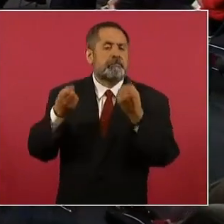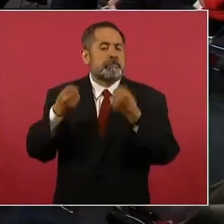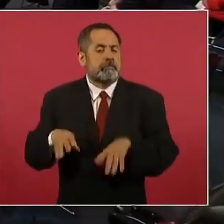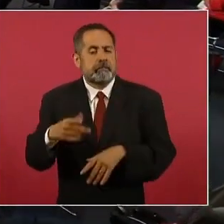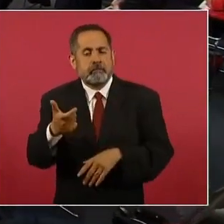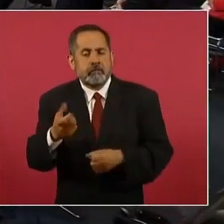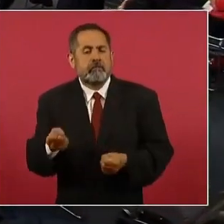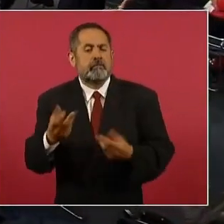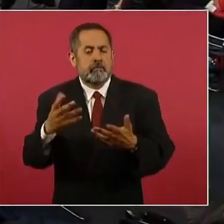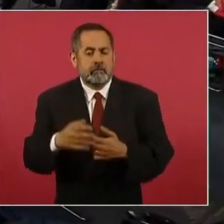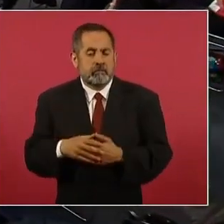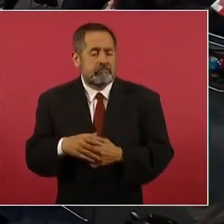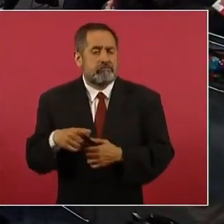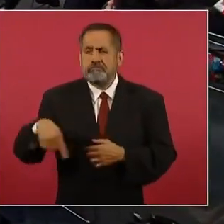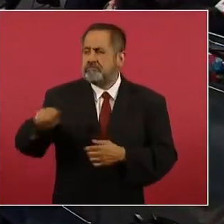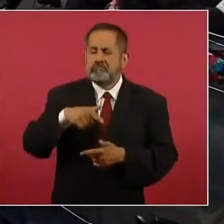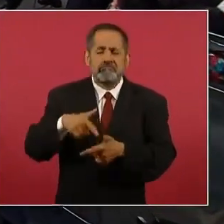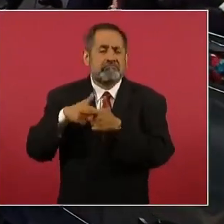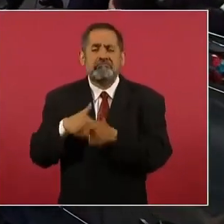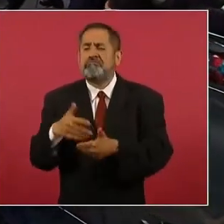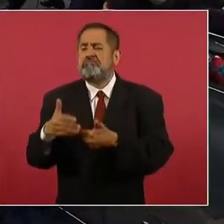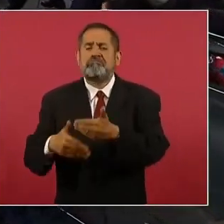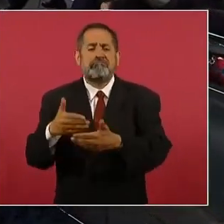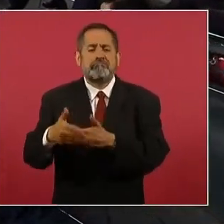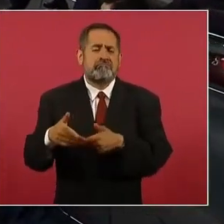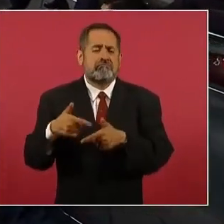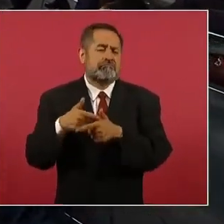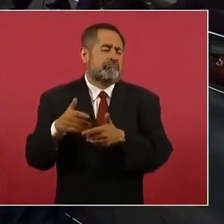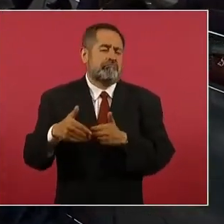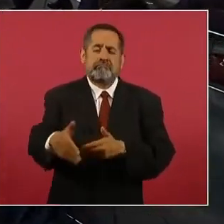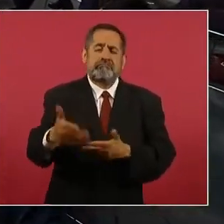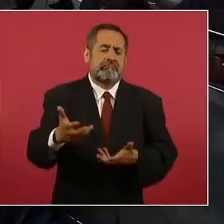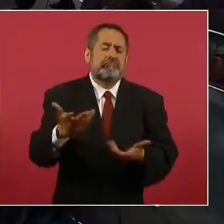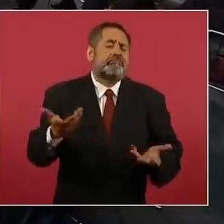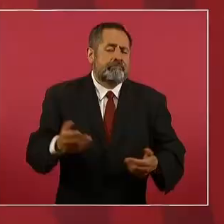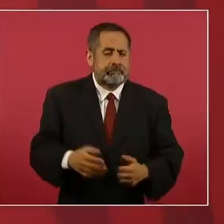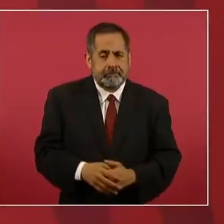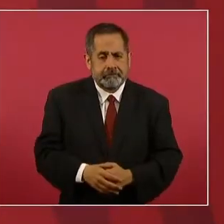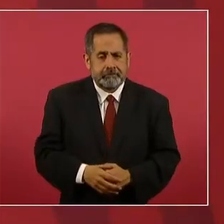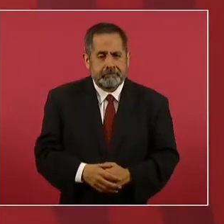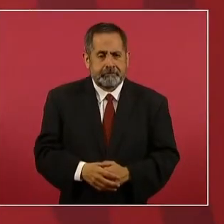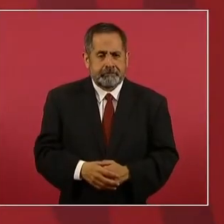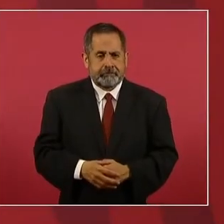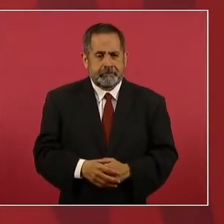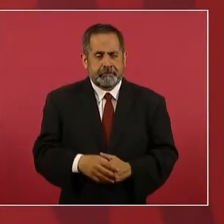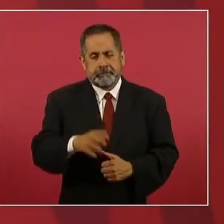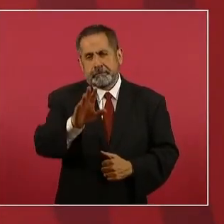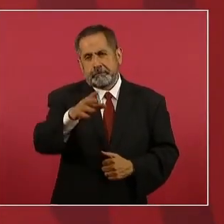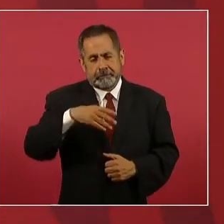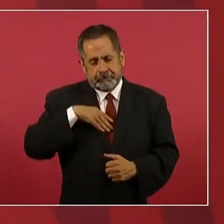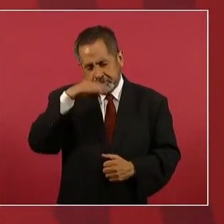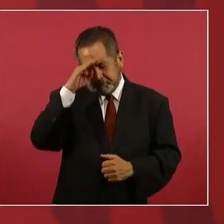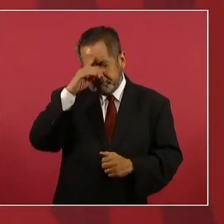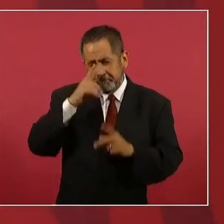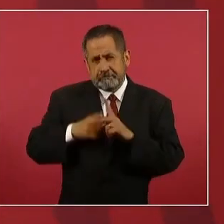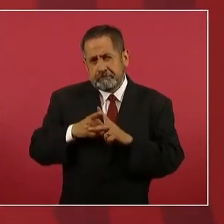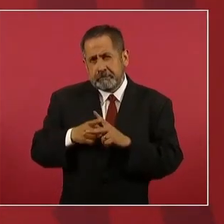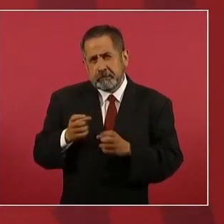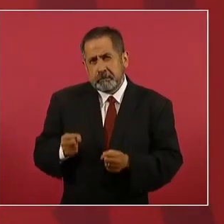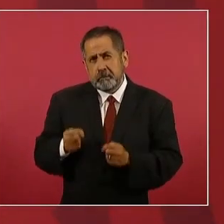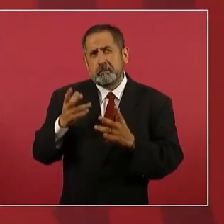sabemos que se van a lograr? No, pues si hacemos un análisis de